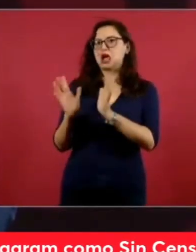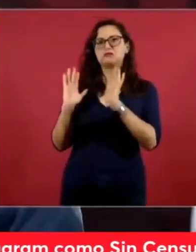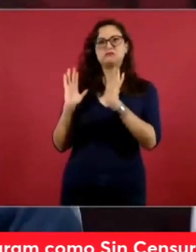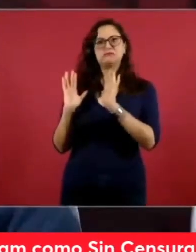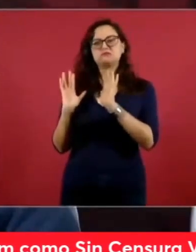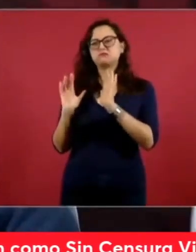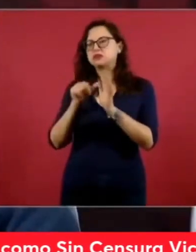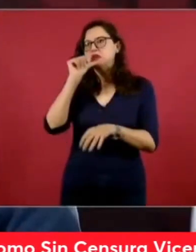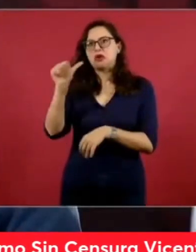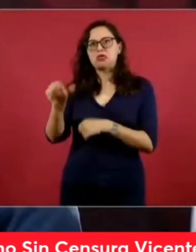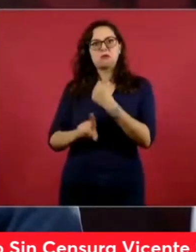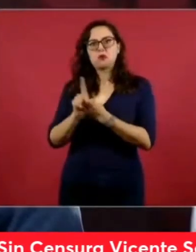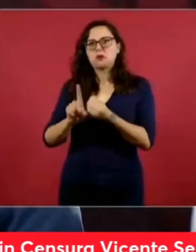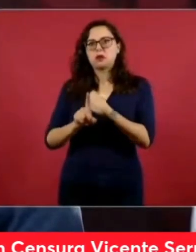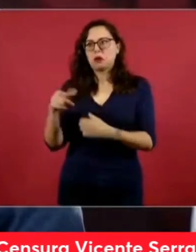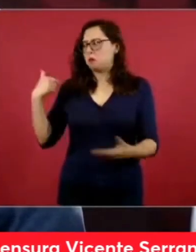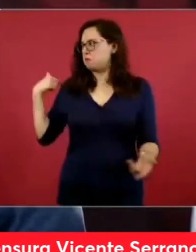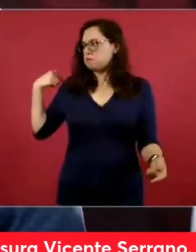las